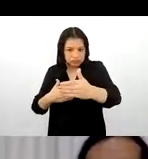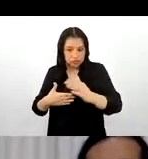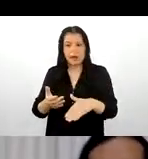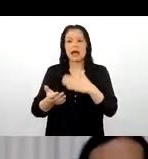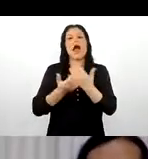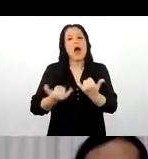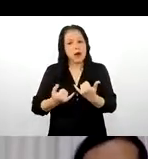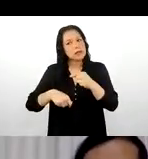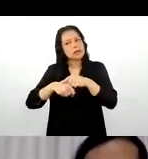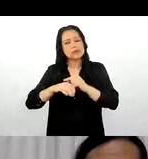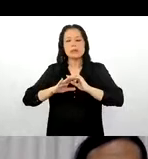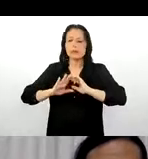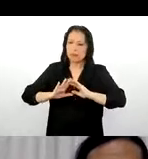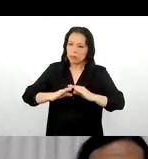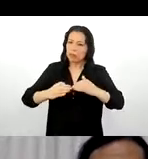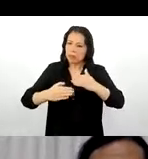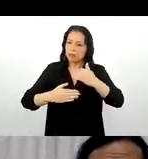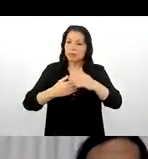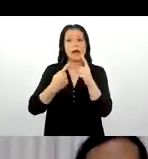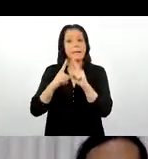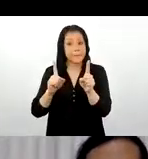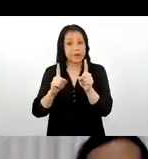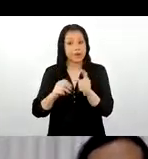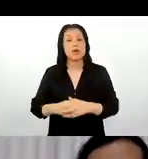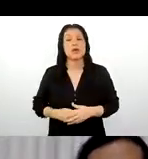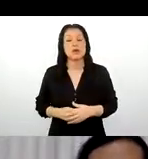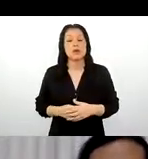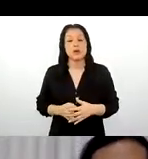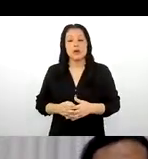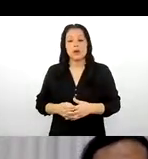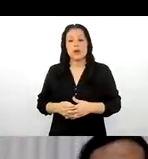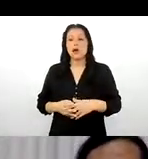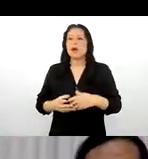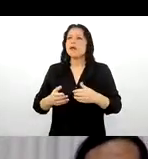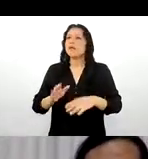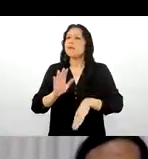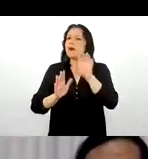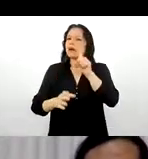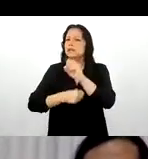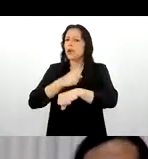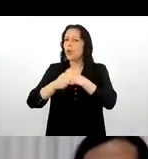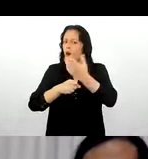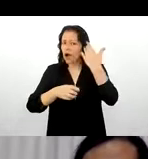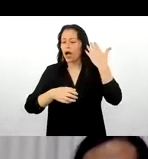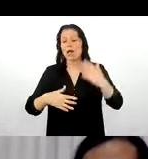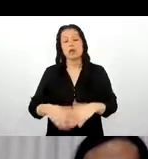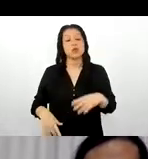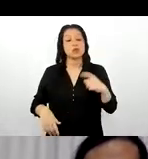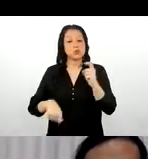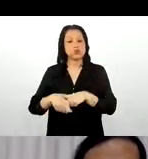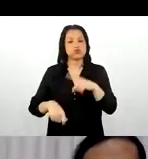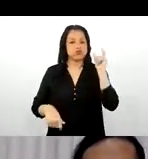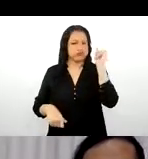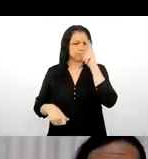estable. Sin embargo, estuvimos más de un año atravesando un problema